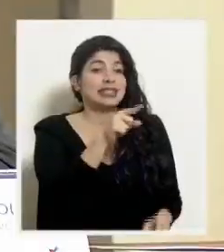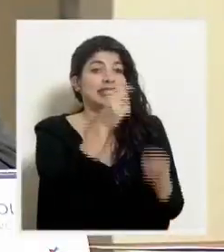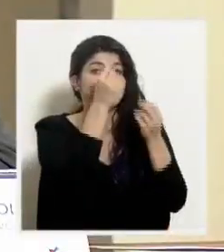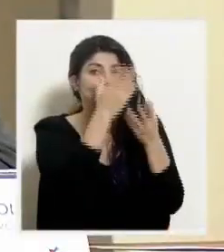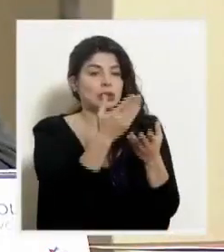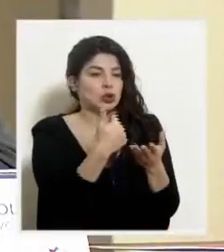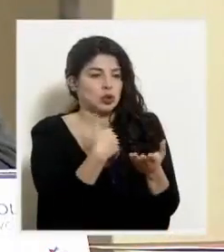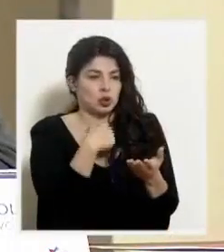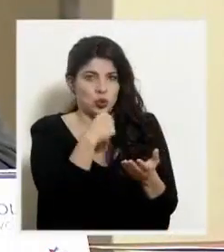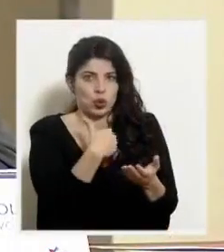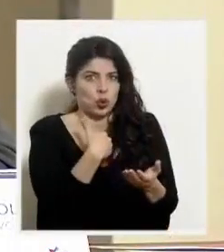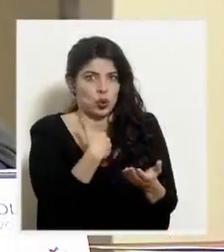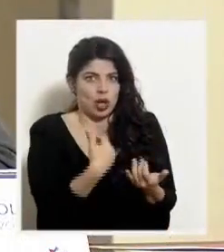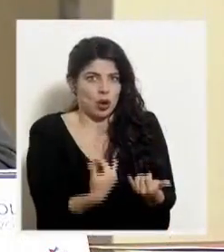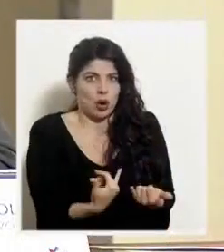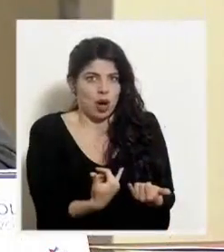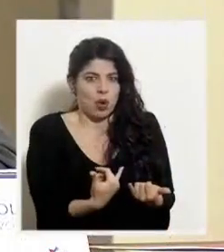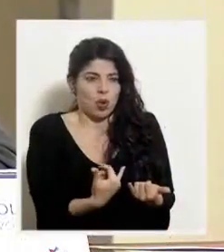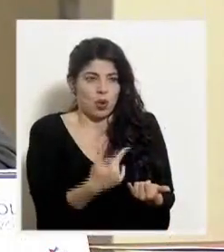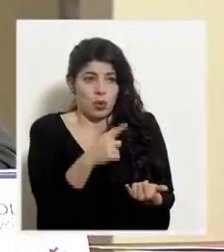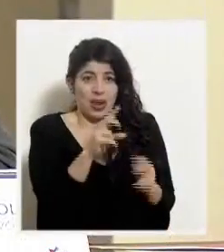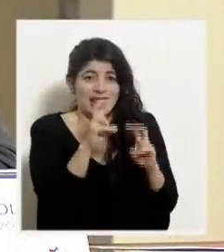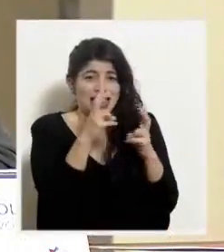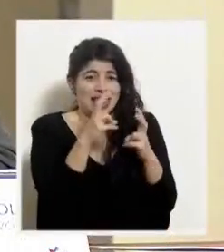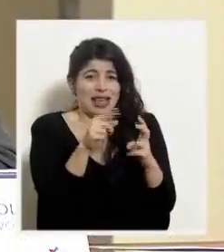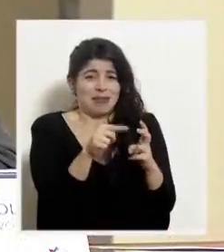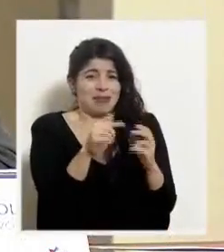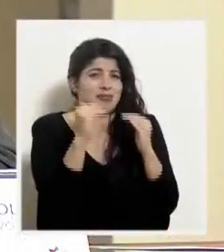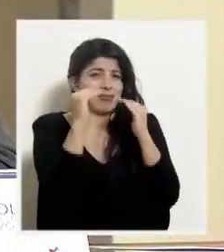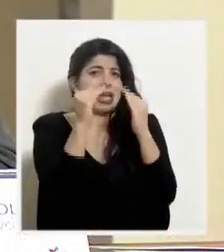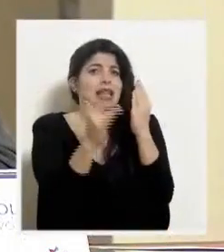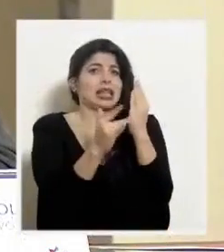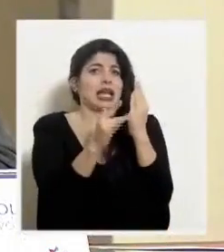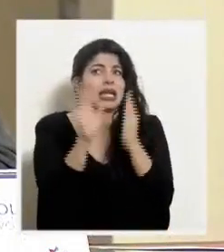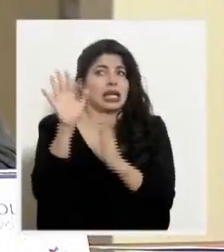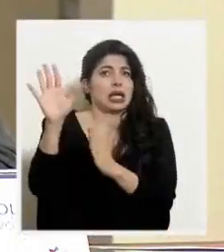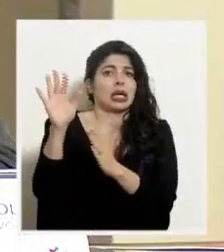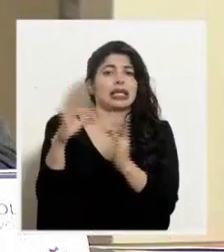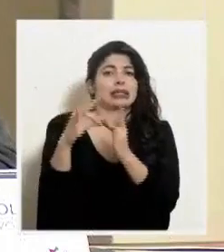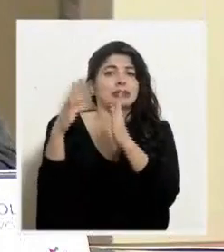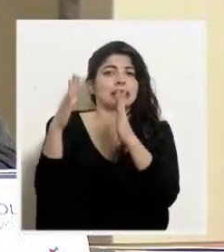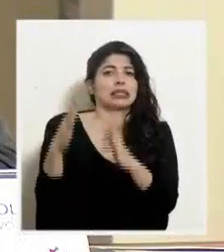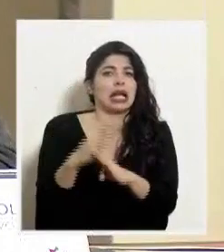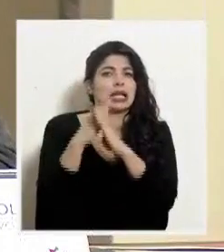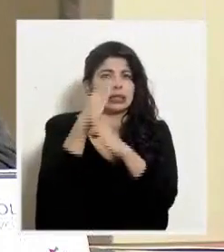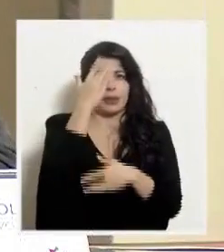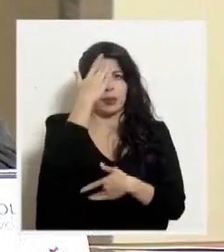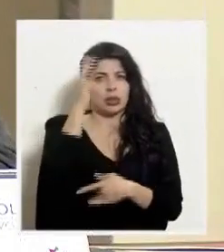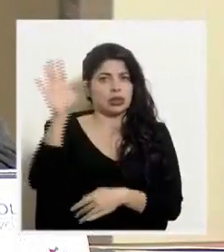no lo tengo actualmente, es un tema muy técnico de los especialistas en inmunización